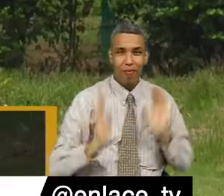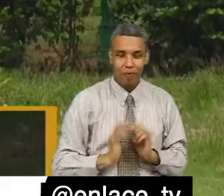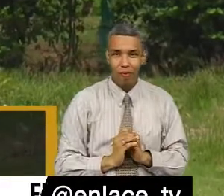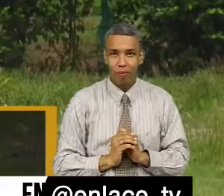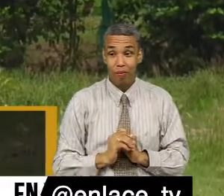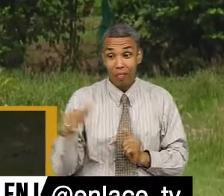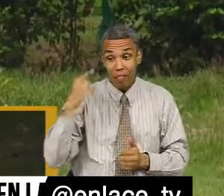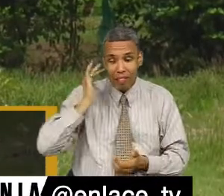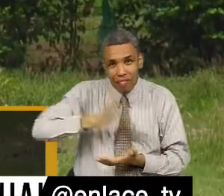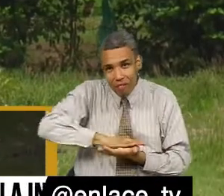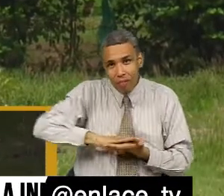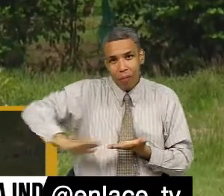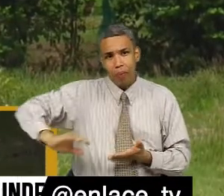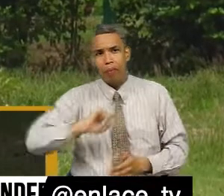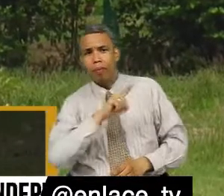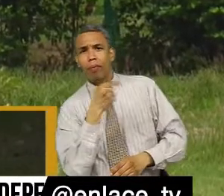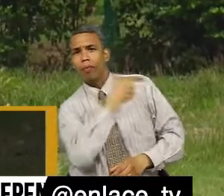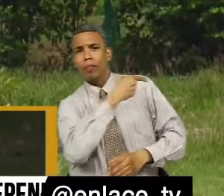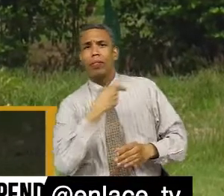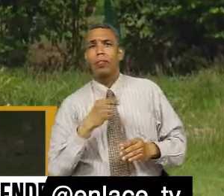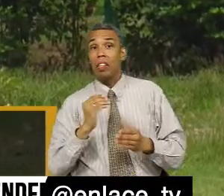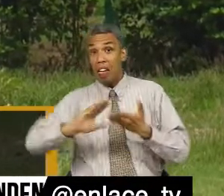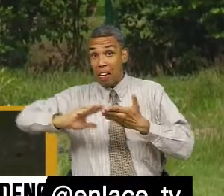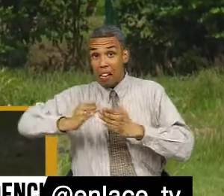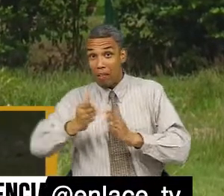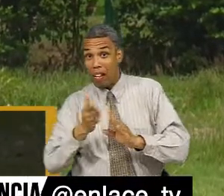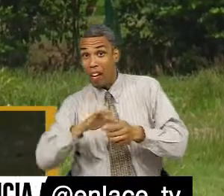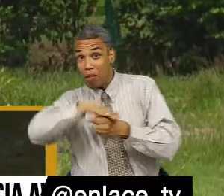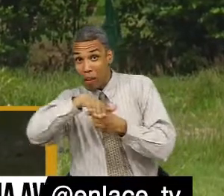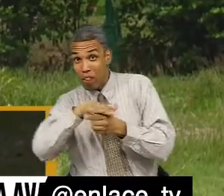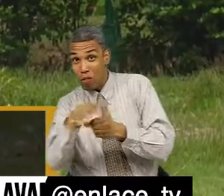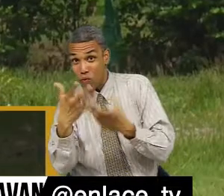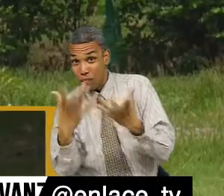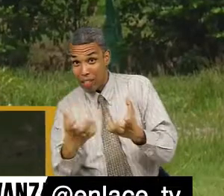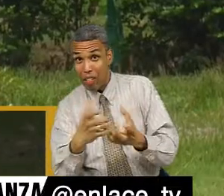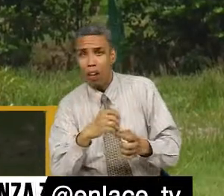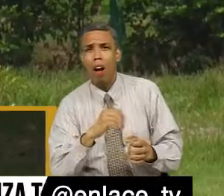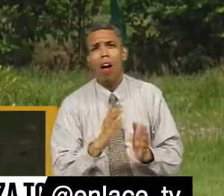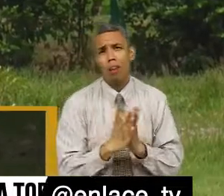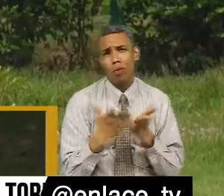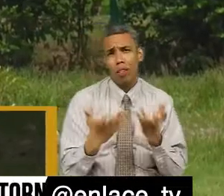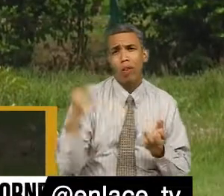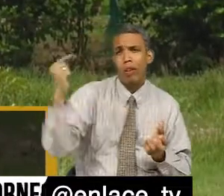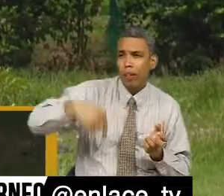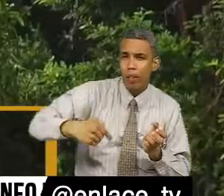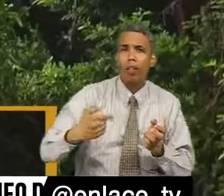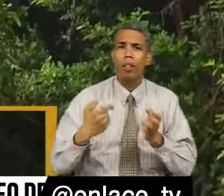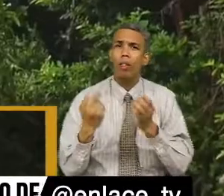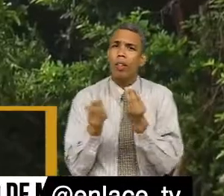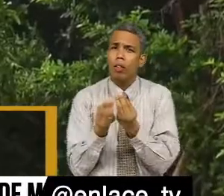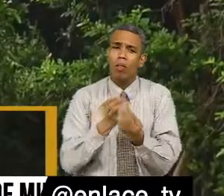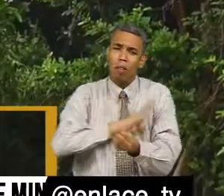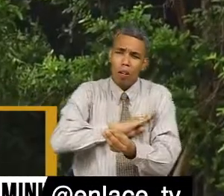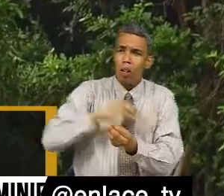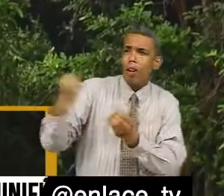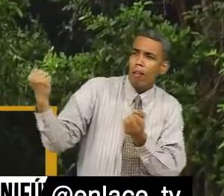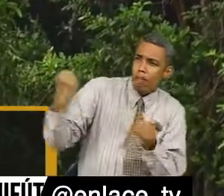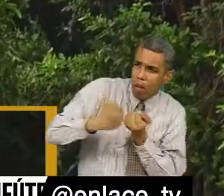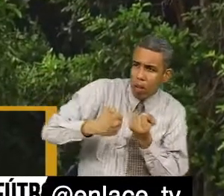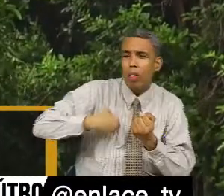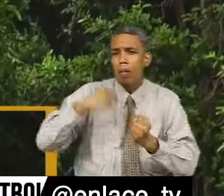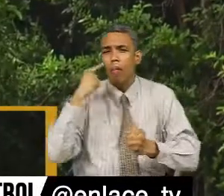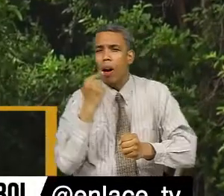Ellos se encargan de esa notificación y la trasladan a la Secretaría de Infraestructura, para que somos la parte operativa. Cabe recordar